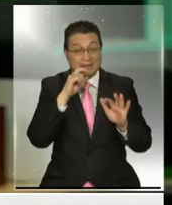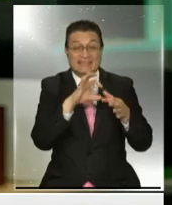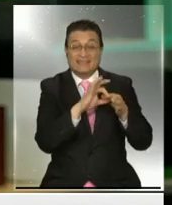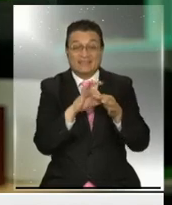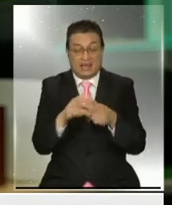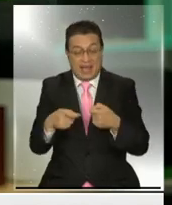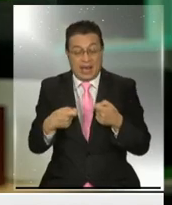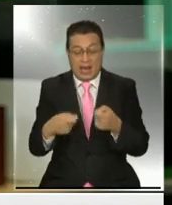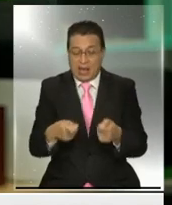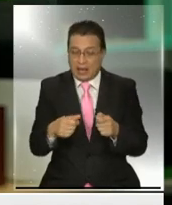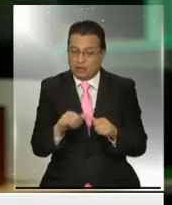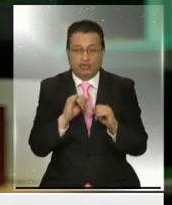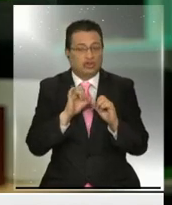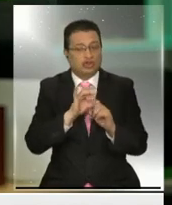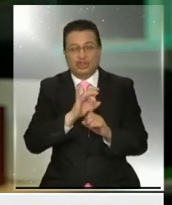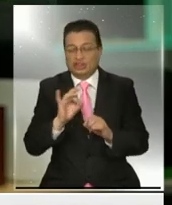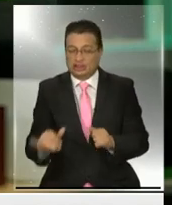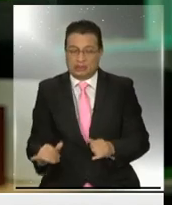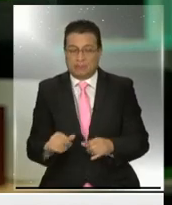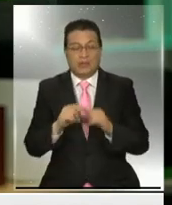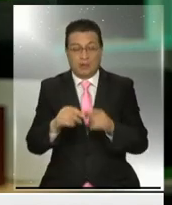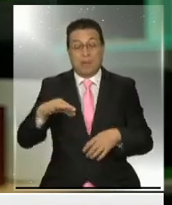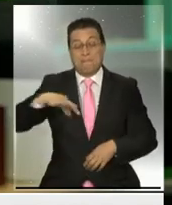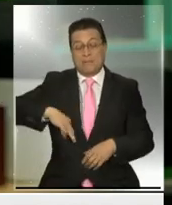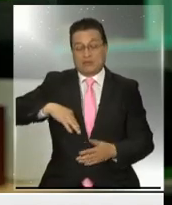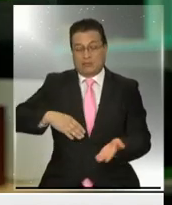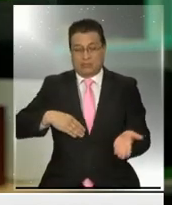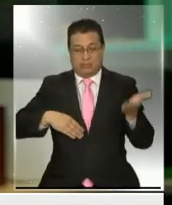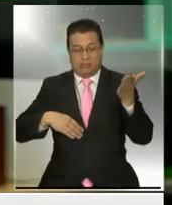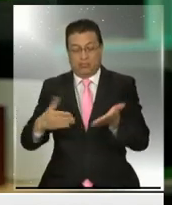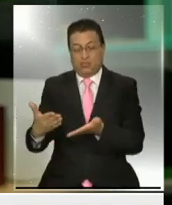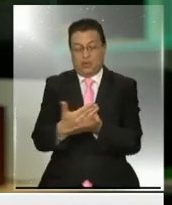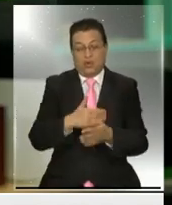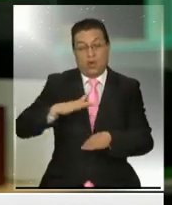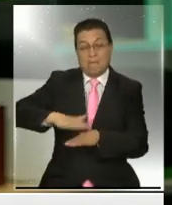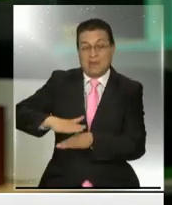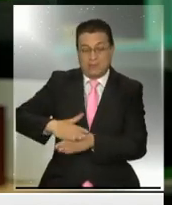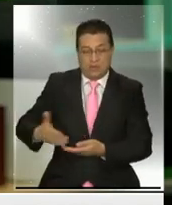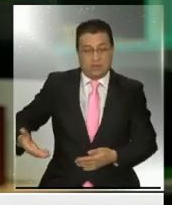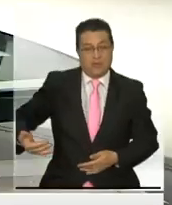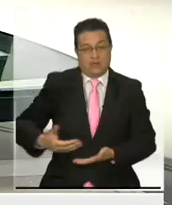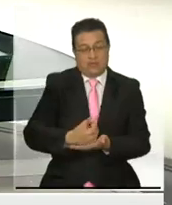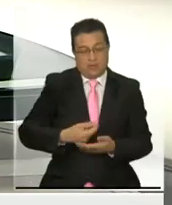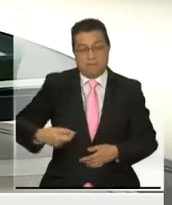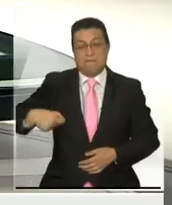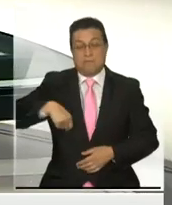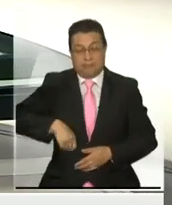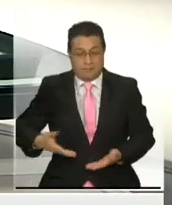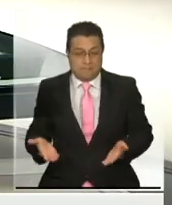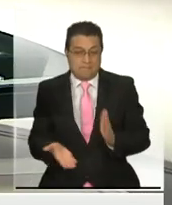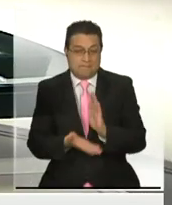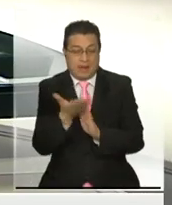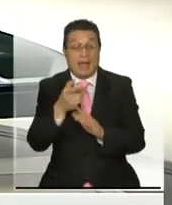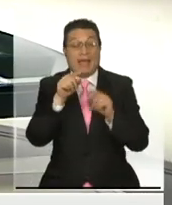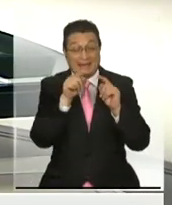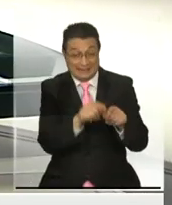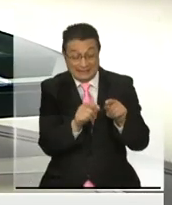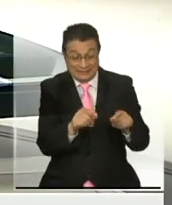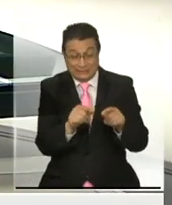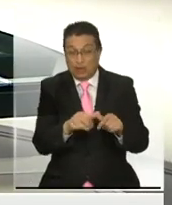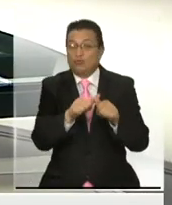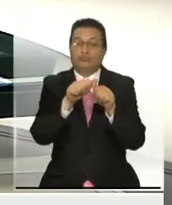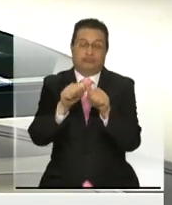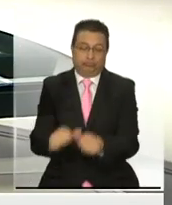permanente aumento de pensiones aumento salario mínimo aumento de ingreso mínimo cualquier cosa de ese estilo